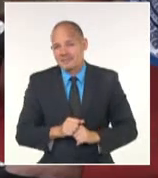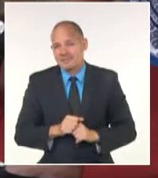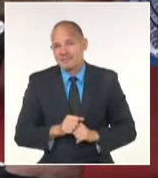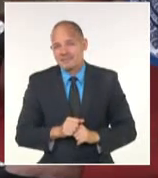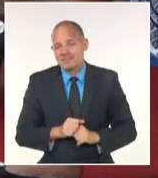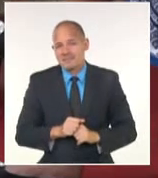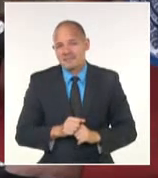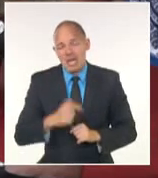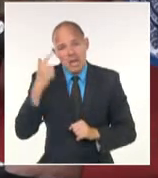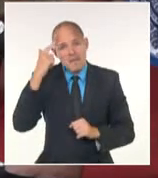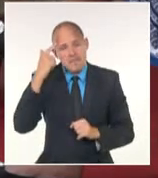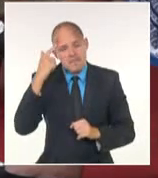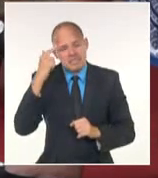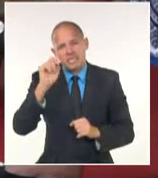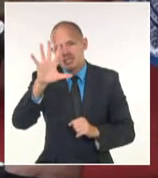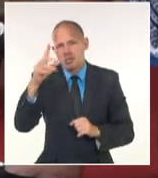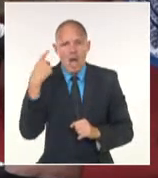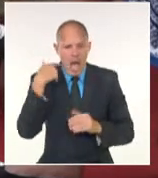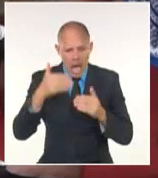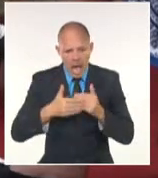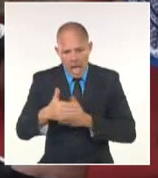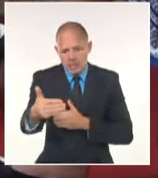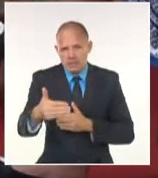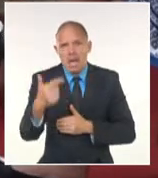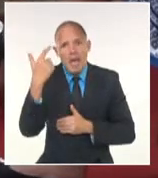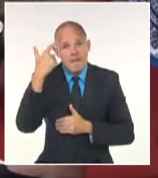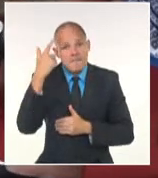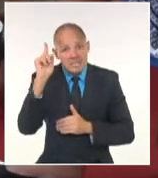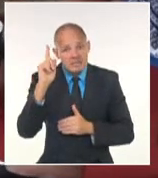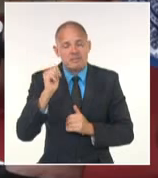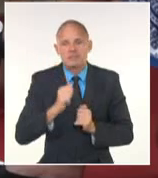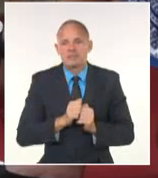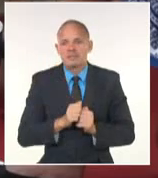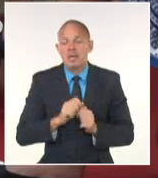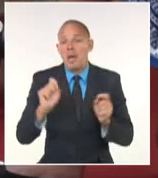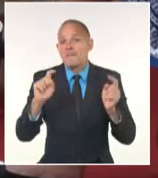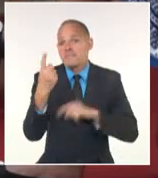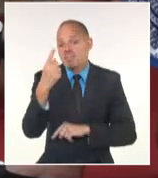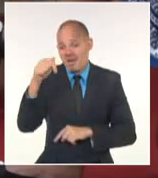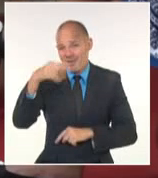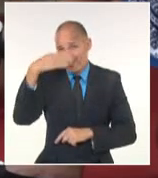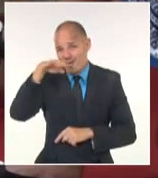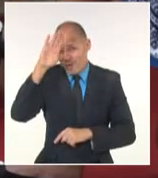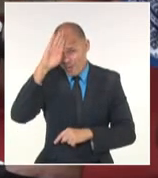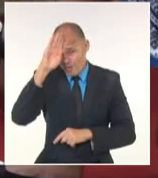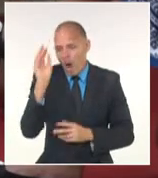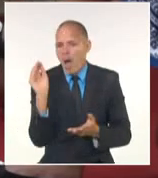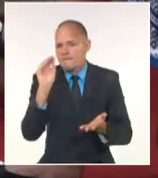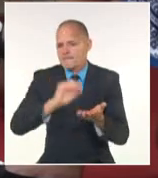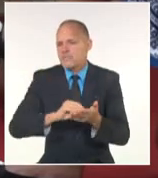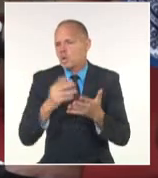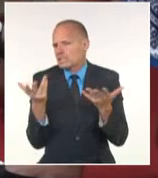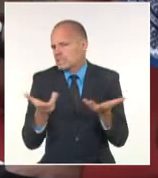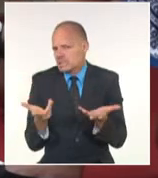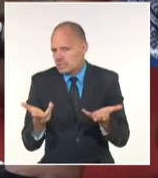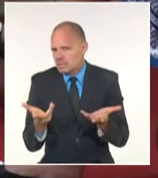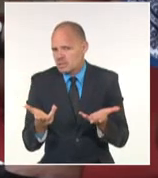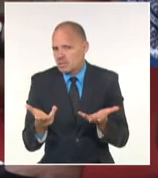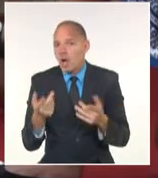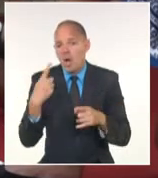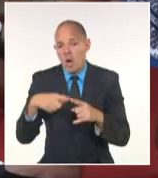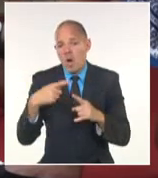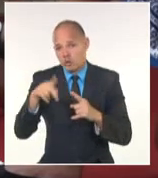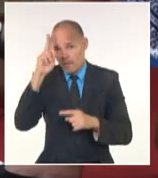con los próximos 5 años va a ser el primer país que tiene la fuerza de médicos